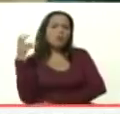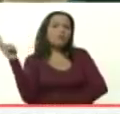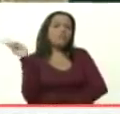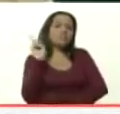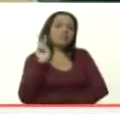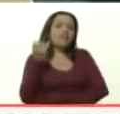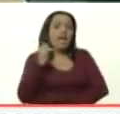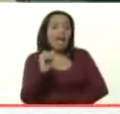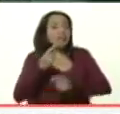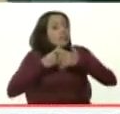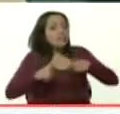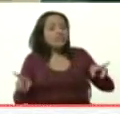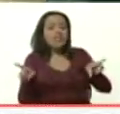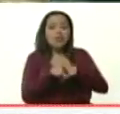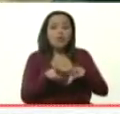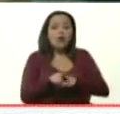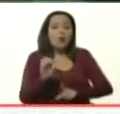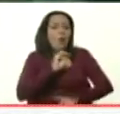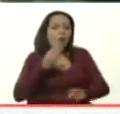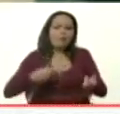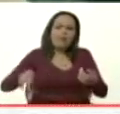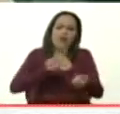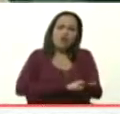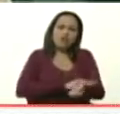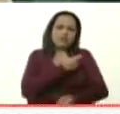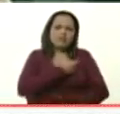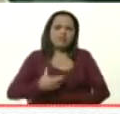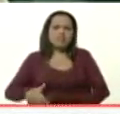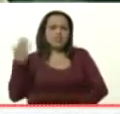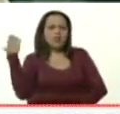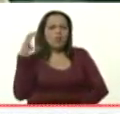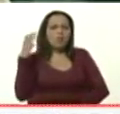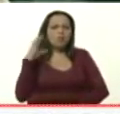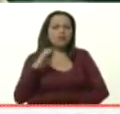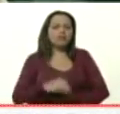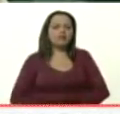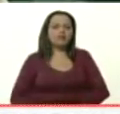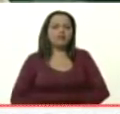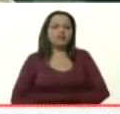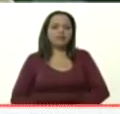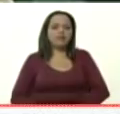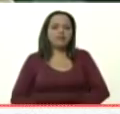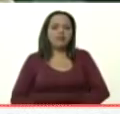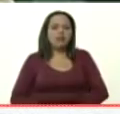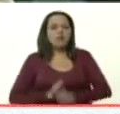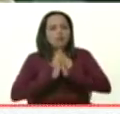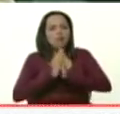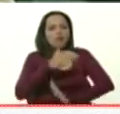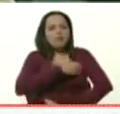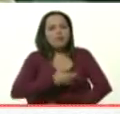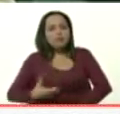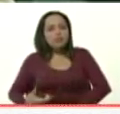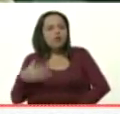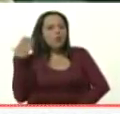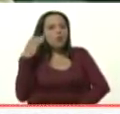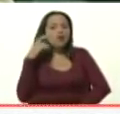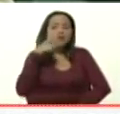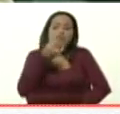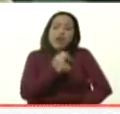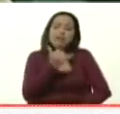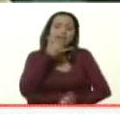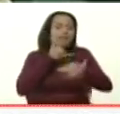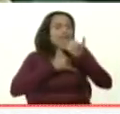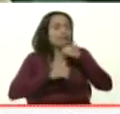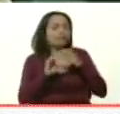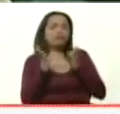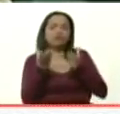teníamos diferencias igual o peor que con Iván Duque. Iván Duque, estás cometiendo un grave error entre muchos